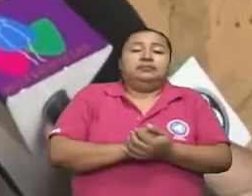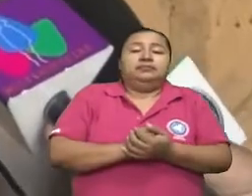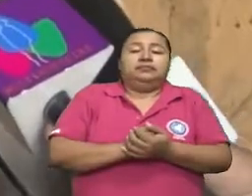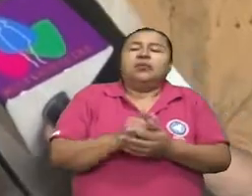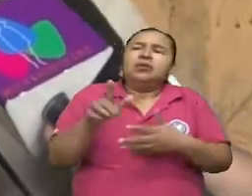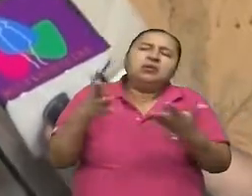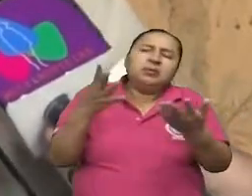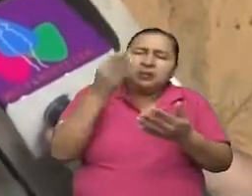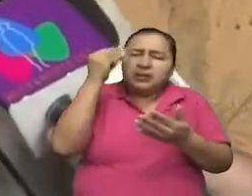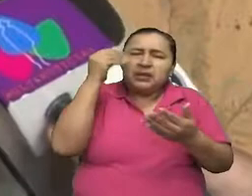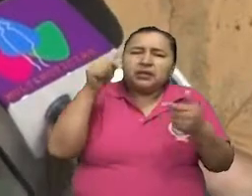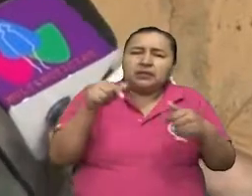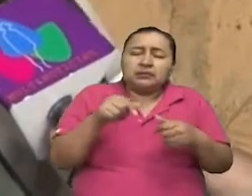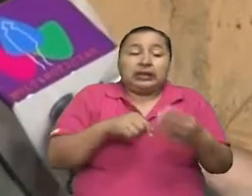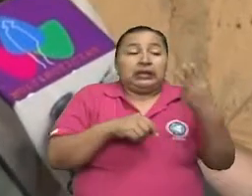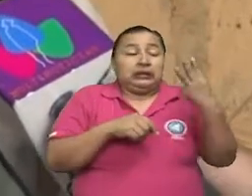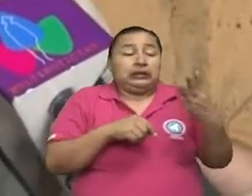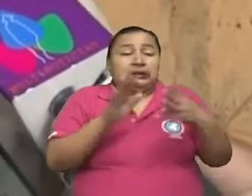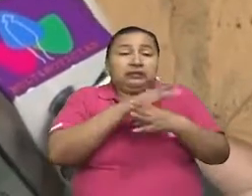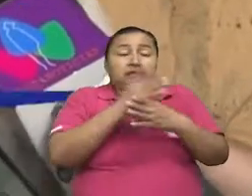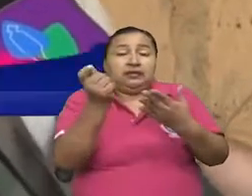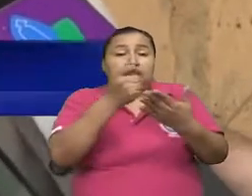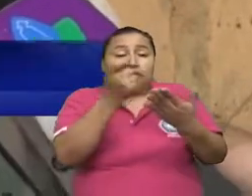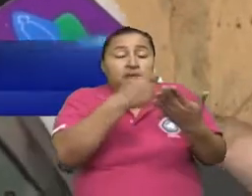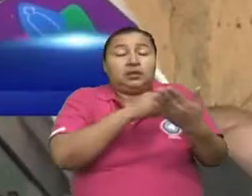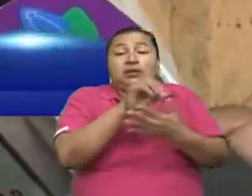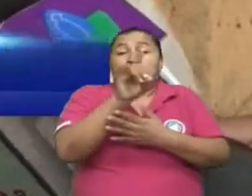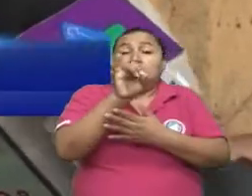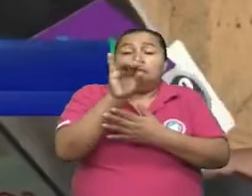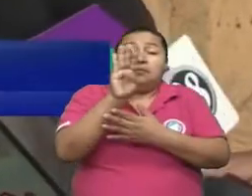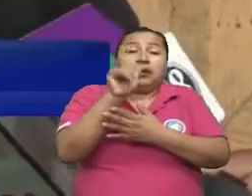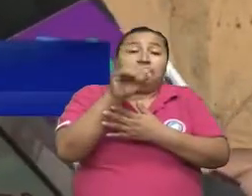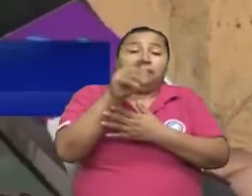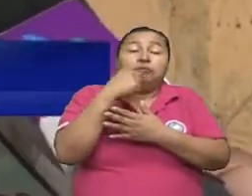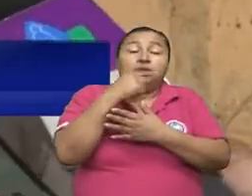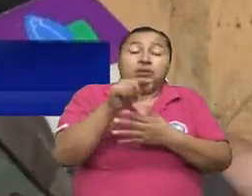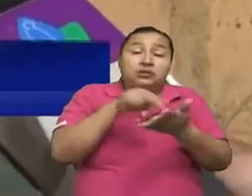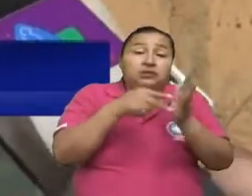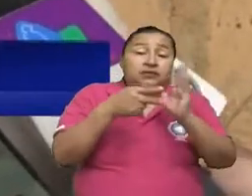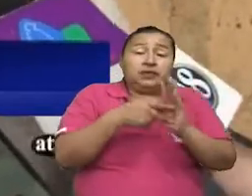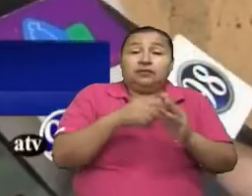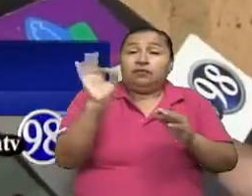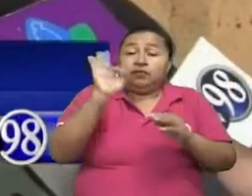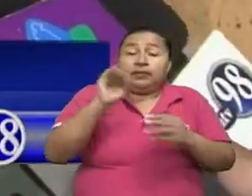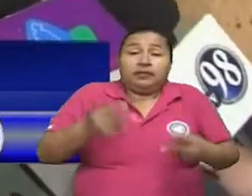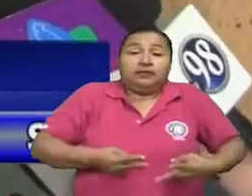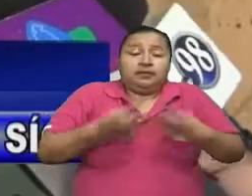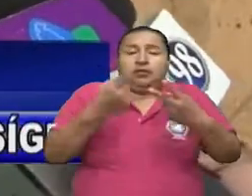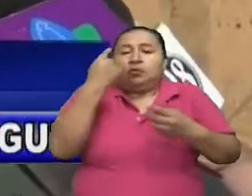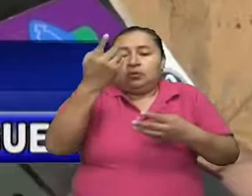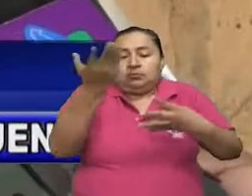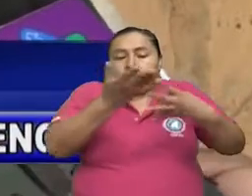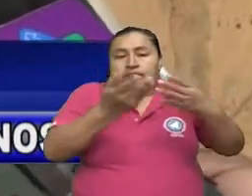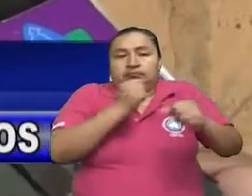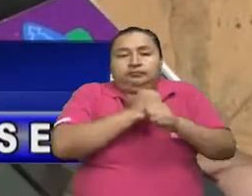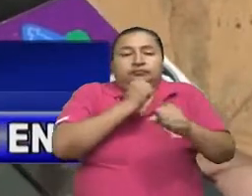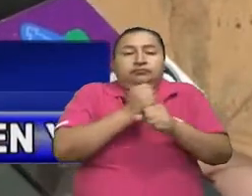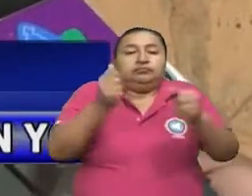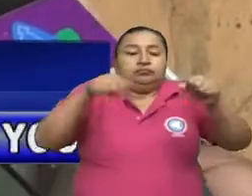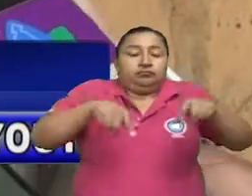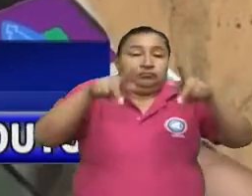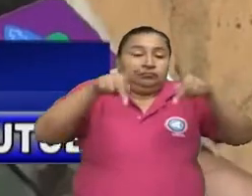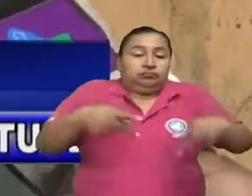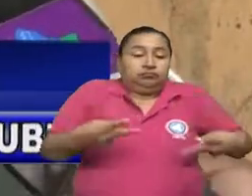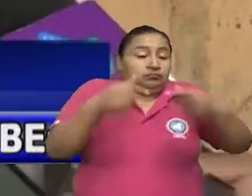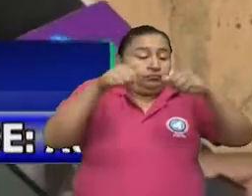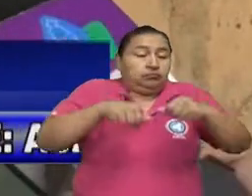aprender acá? Tres tipos de diseños de elaboración de bambú. El bambú representa una forma de vida, un nuevo esquema de trabajo para la población capitalina